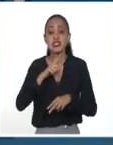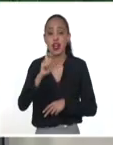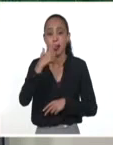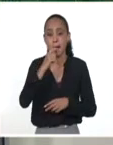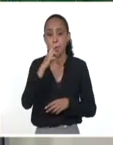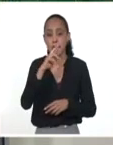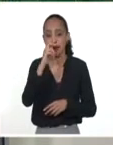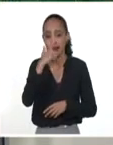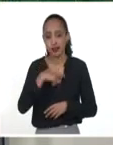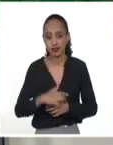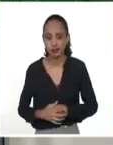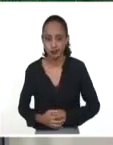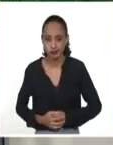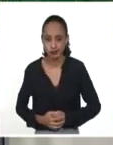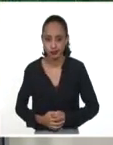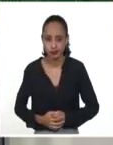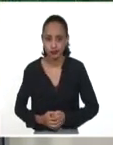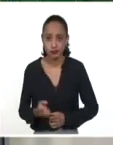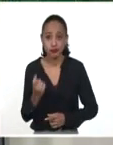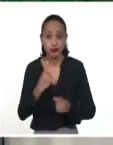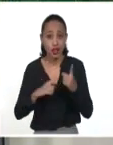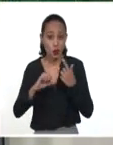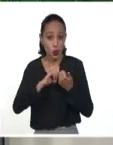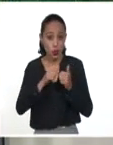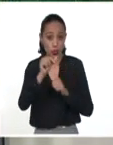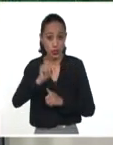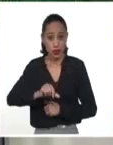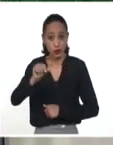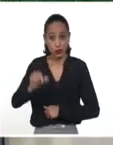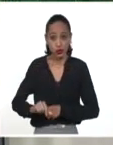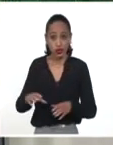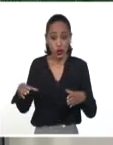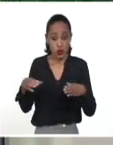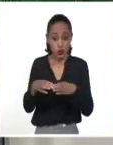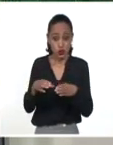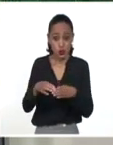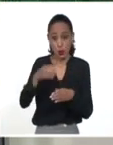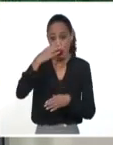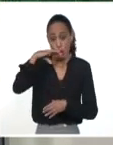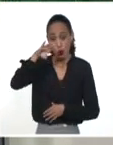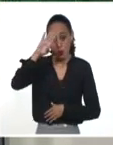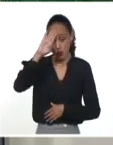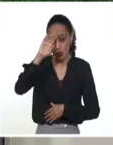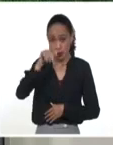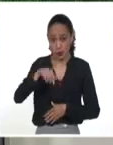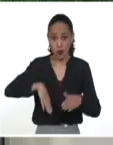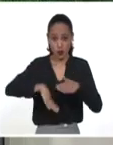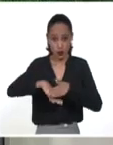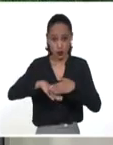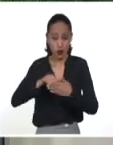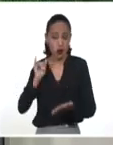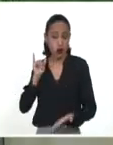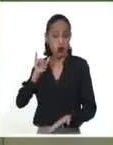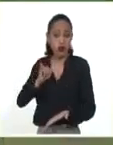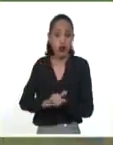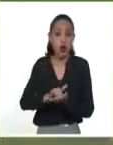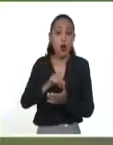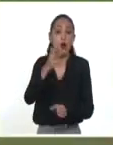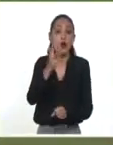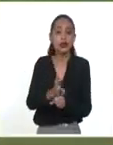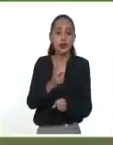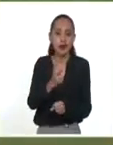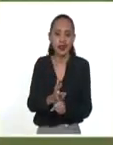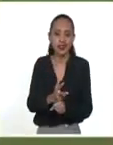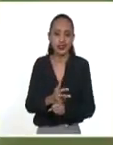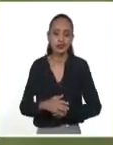llenas. Y algunos de los jugadores que pertenecen a la selección cubana de fútbol arriban a Guatemala en las últimas horas. Los nuestros efectuarán